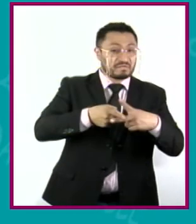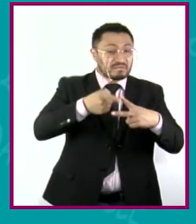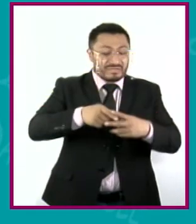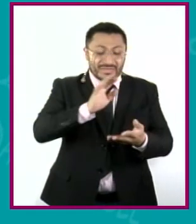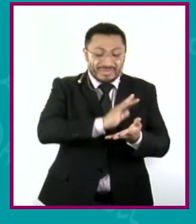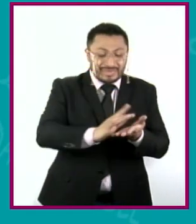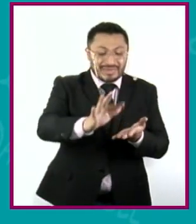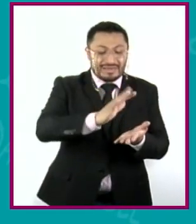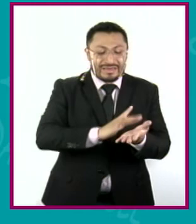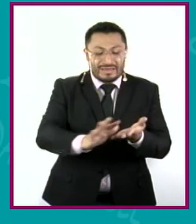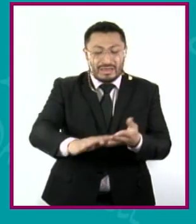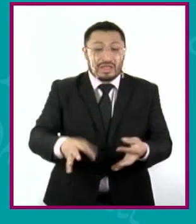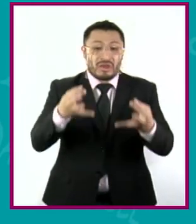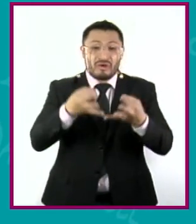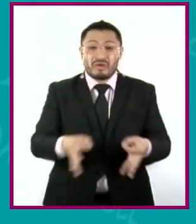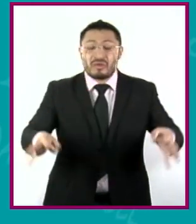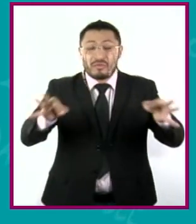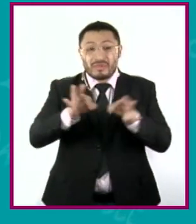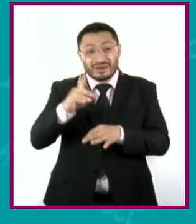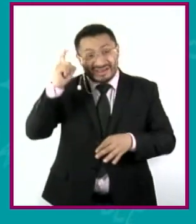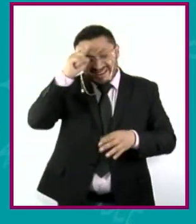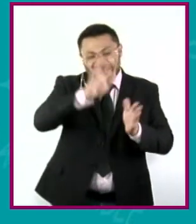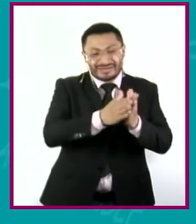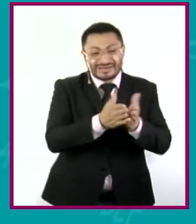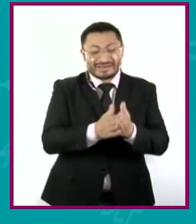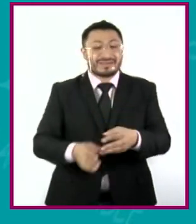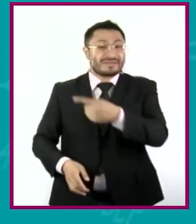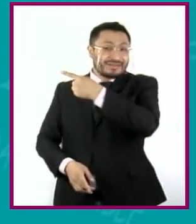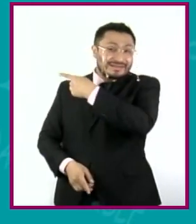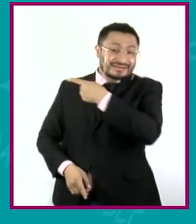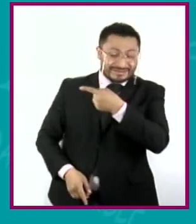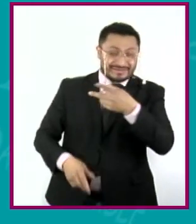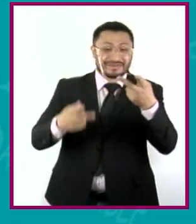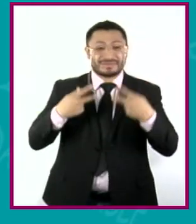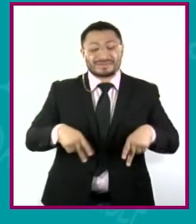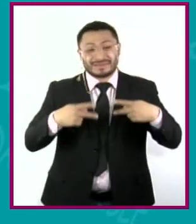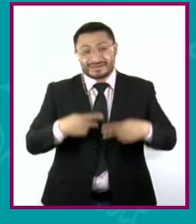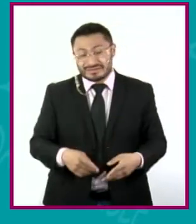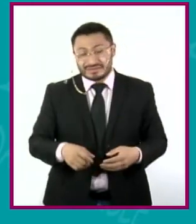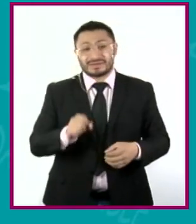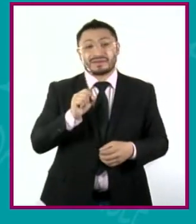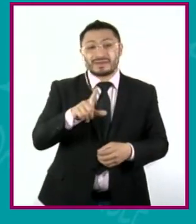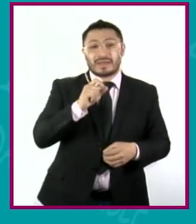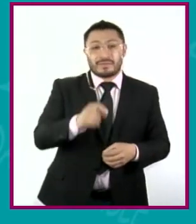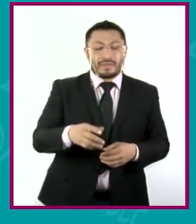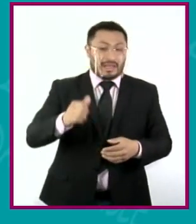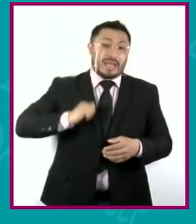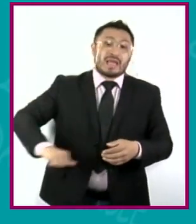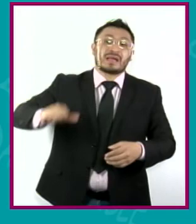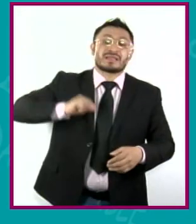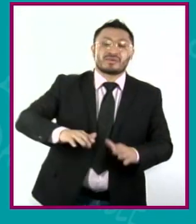leyó trabajos avanzados de Lagrange, Gauss y Cauchy, junto con textos estándar de la época.